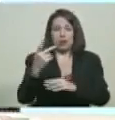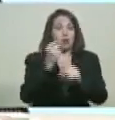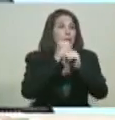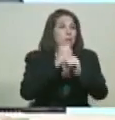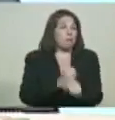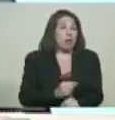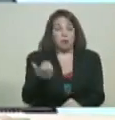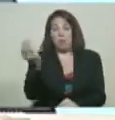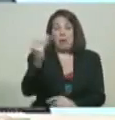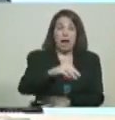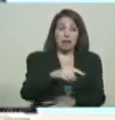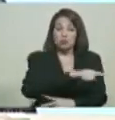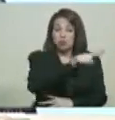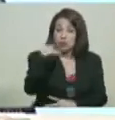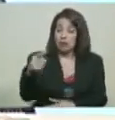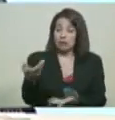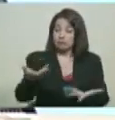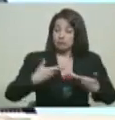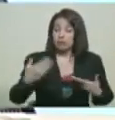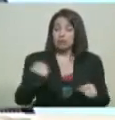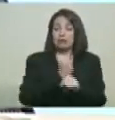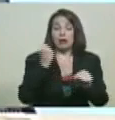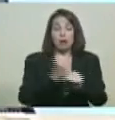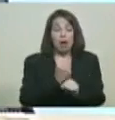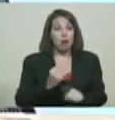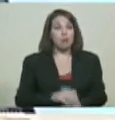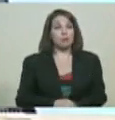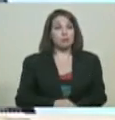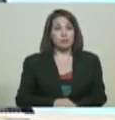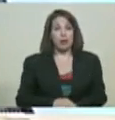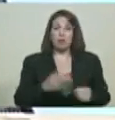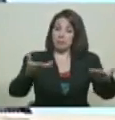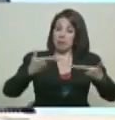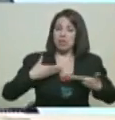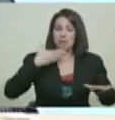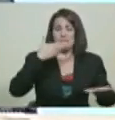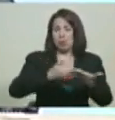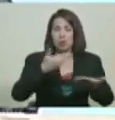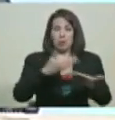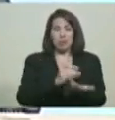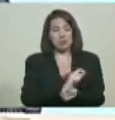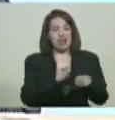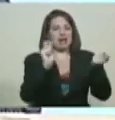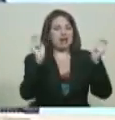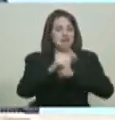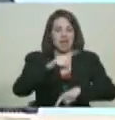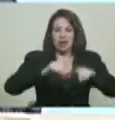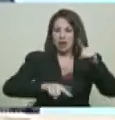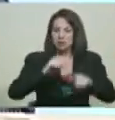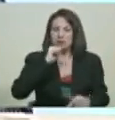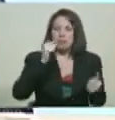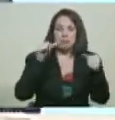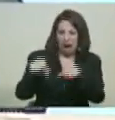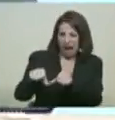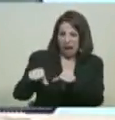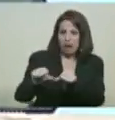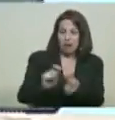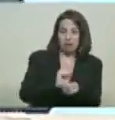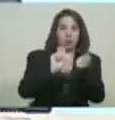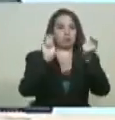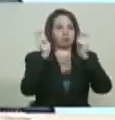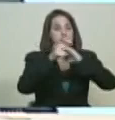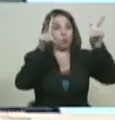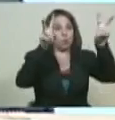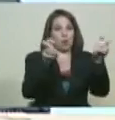mucho más en las propuestas para cambiar todo lo que tenga que ser cambiado para renovar